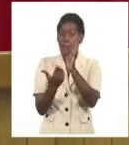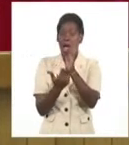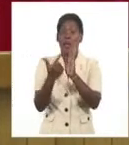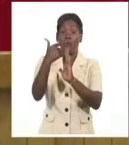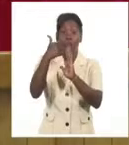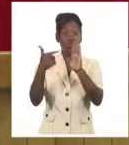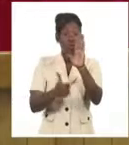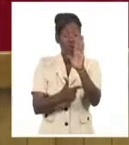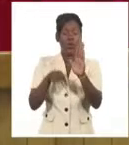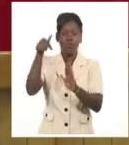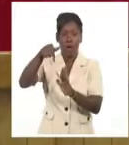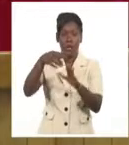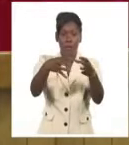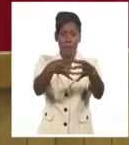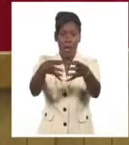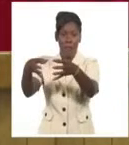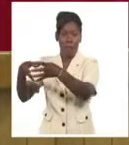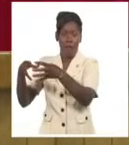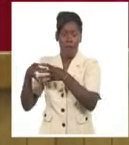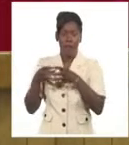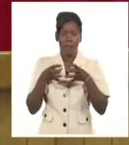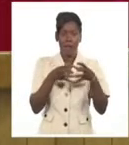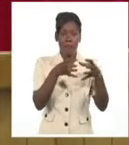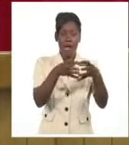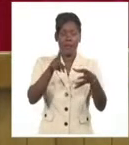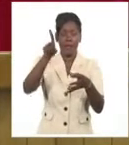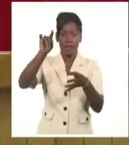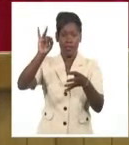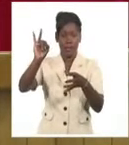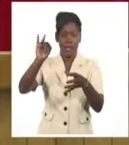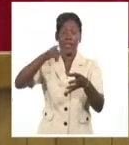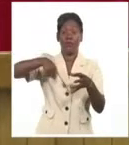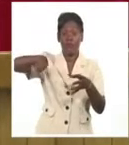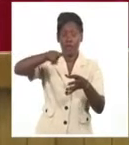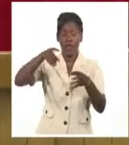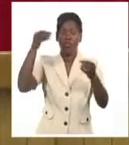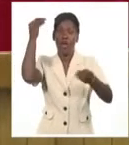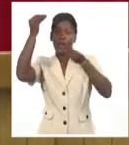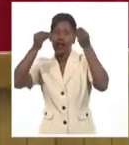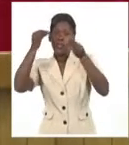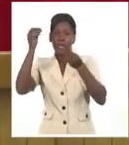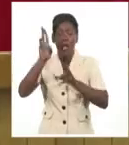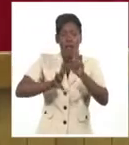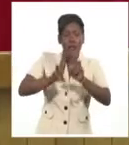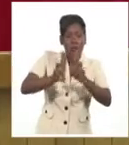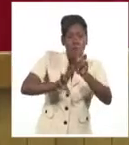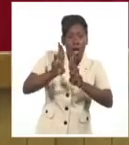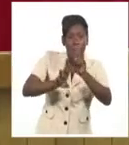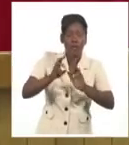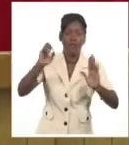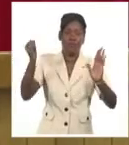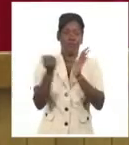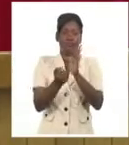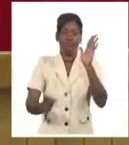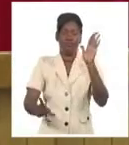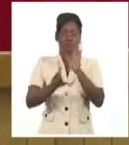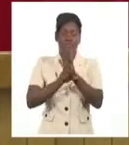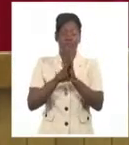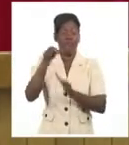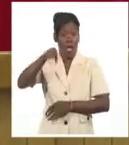judiciales su impugnación y ejecución en los que de la mano de reconocidos especialistas del derecho escucharemos